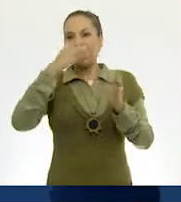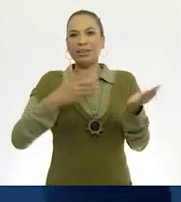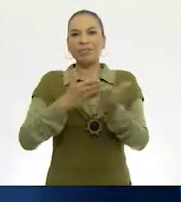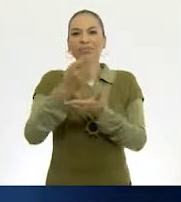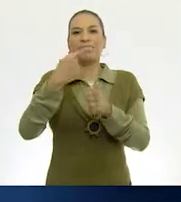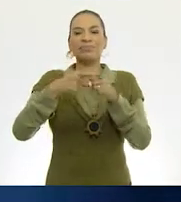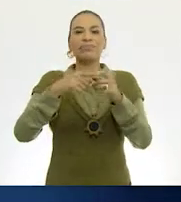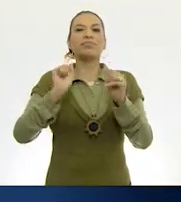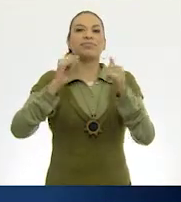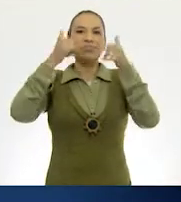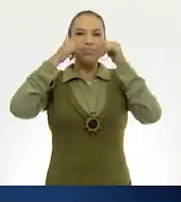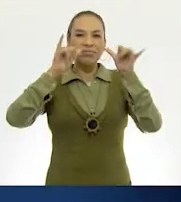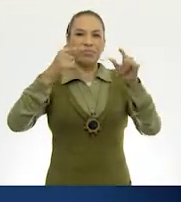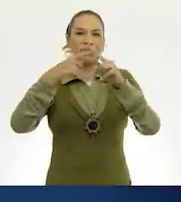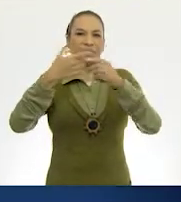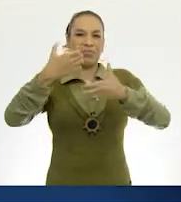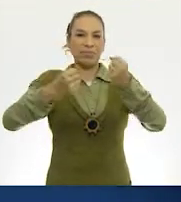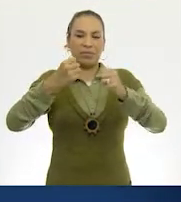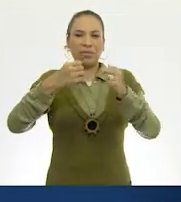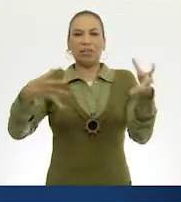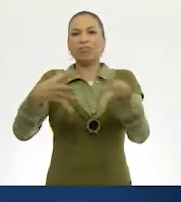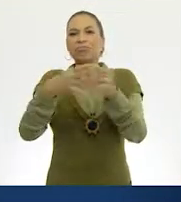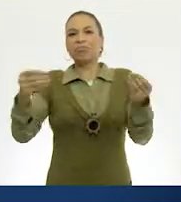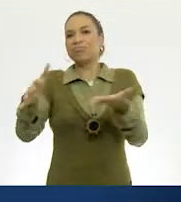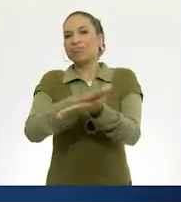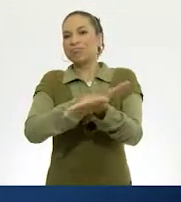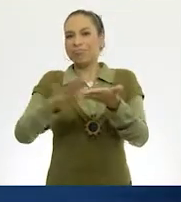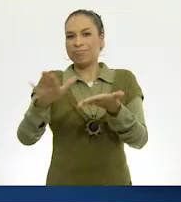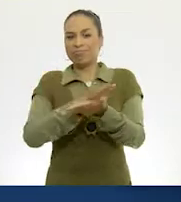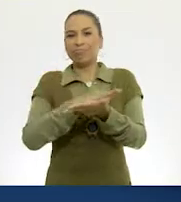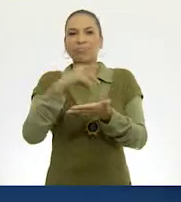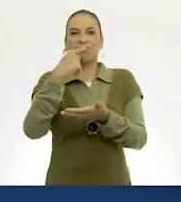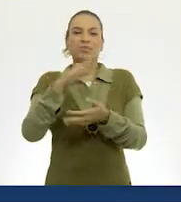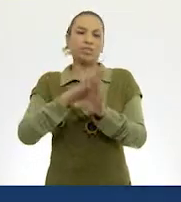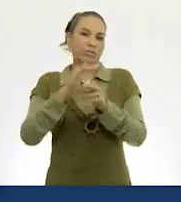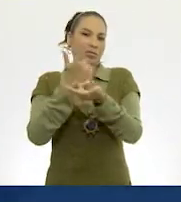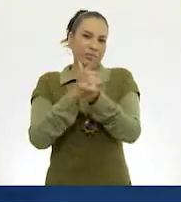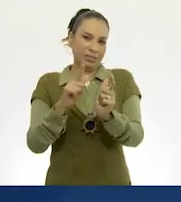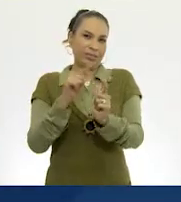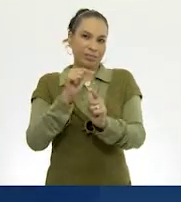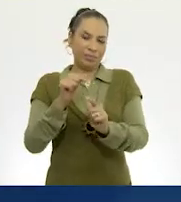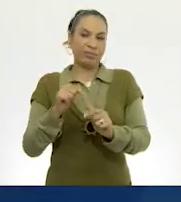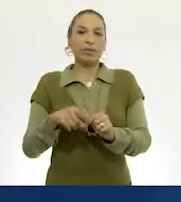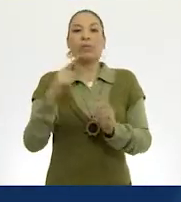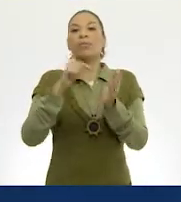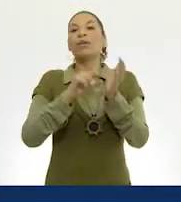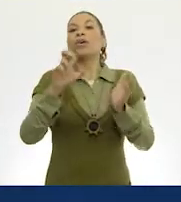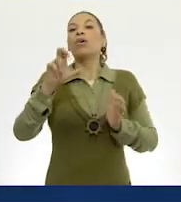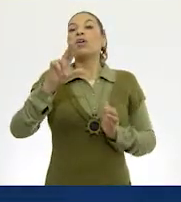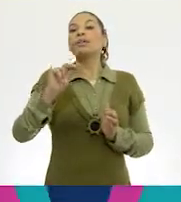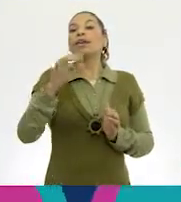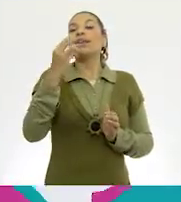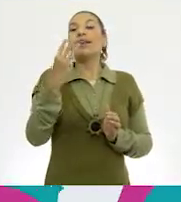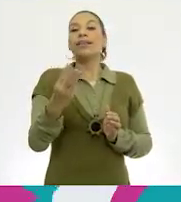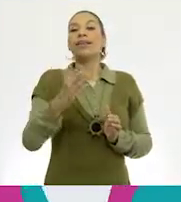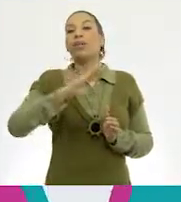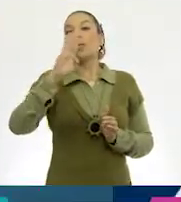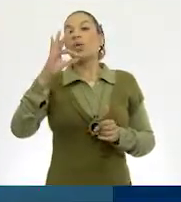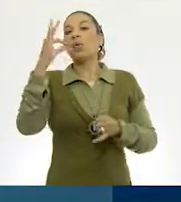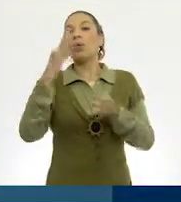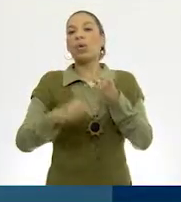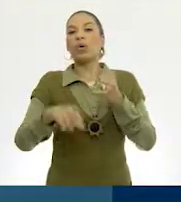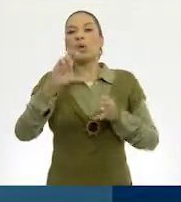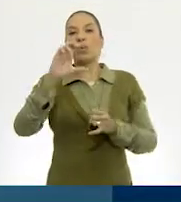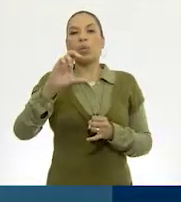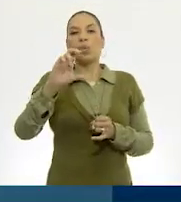población disminuyó rápidamente hasta que se extinguió como especie en libertad. En 1883 murió la última